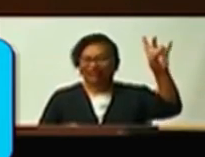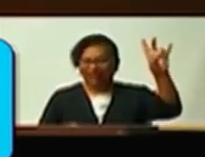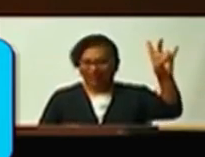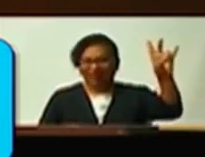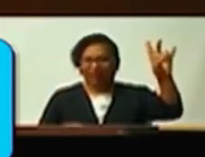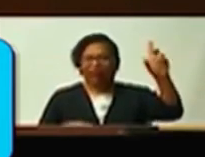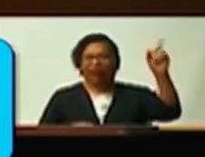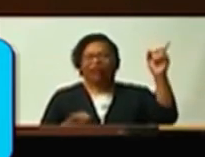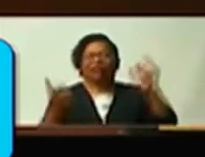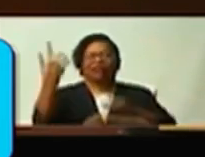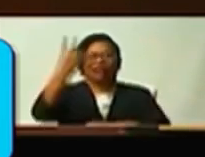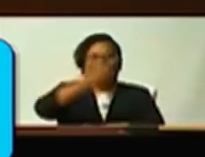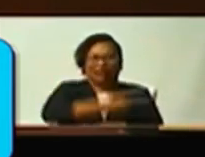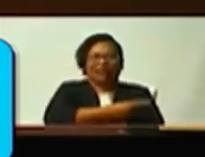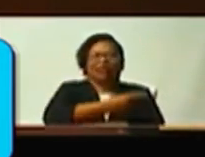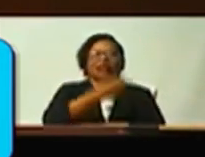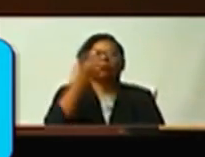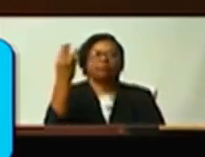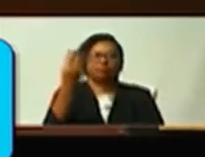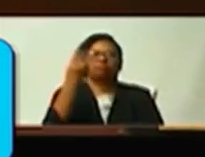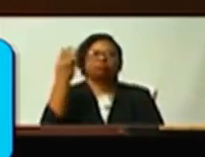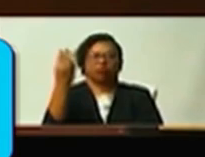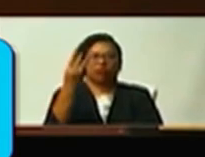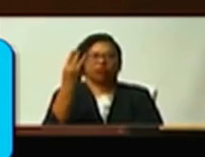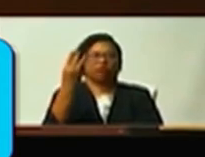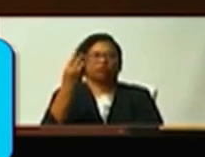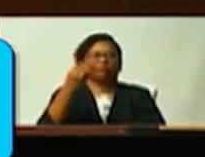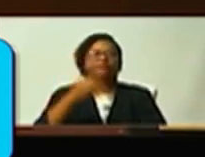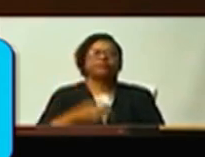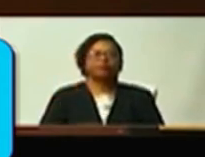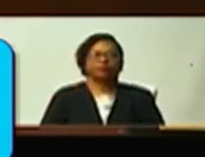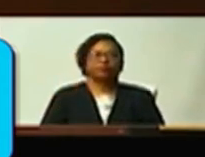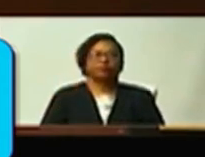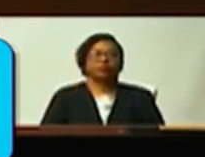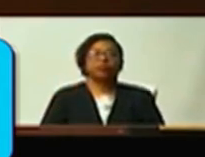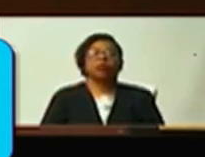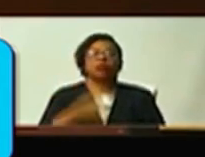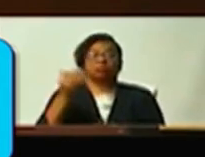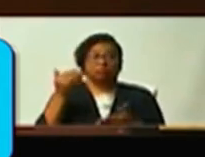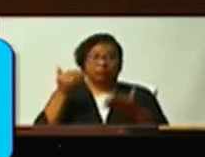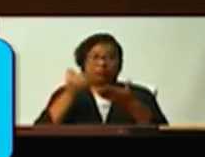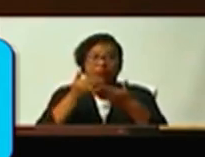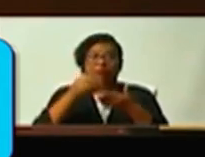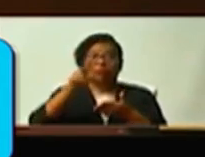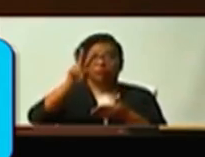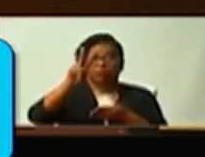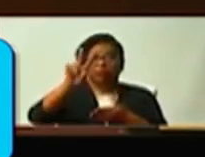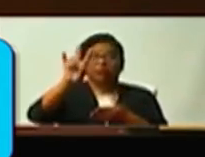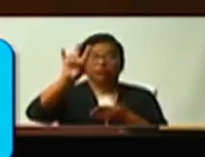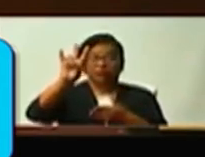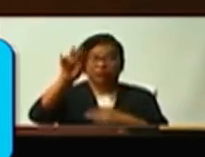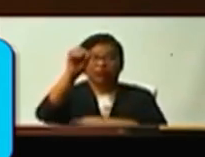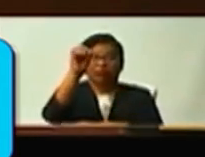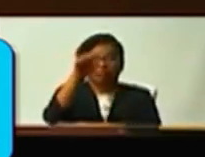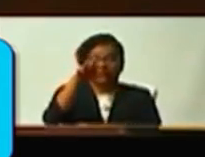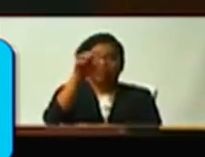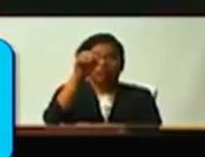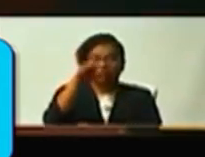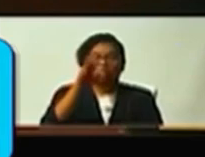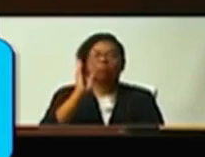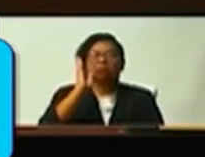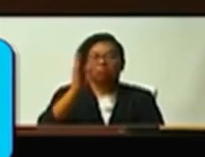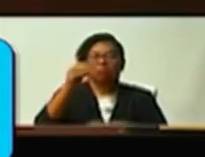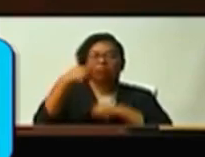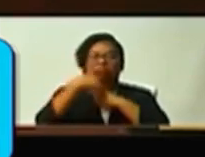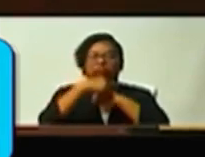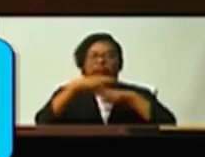Ya cuando estemos entrando el 27 de febrero, de septiembre, entonces iremos anunciando, después de